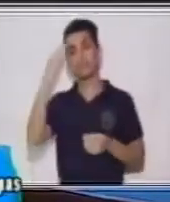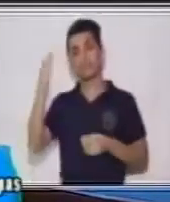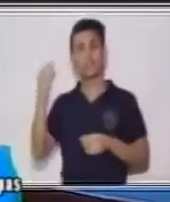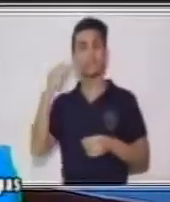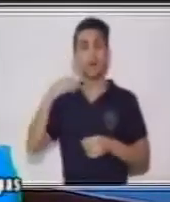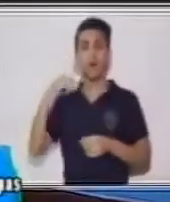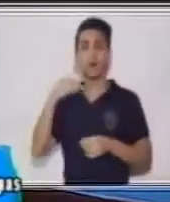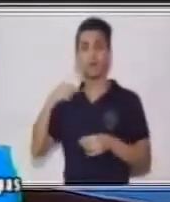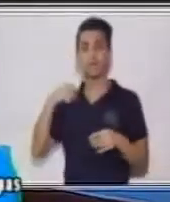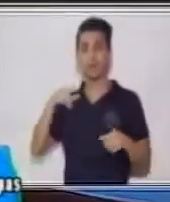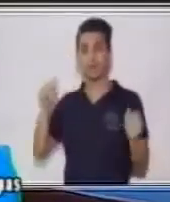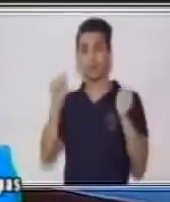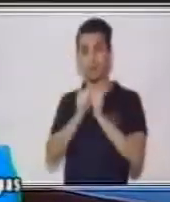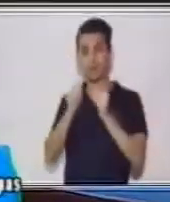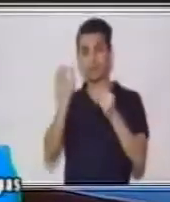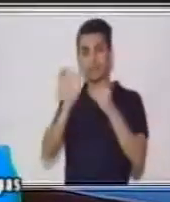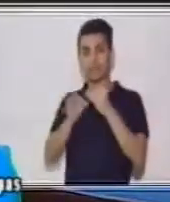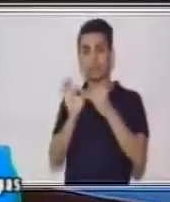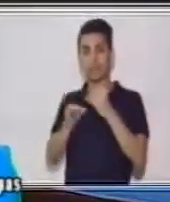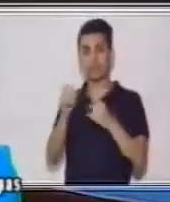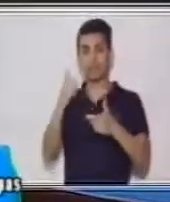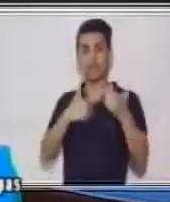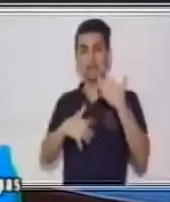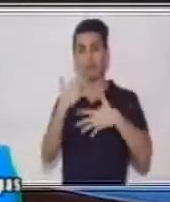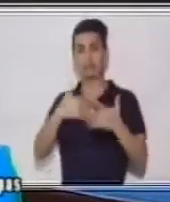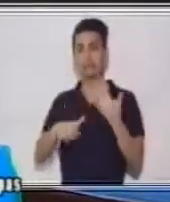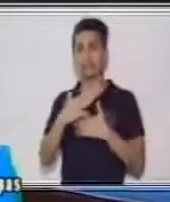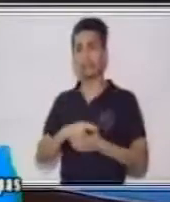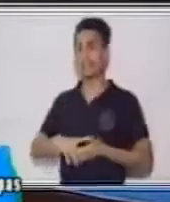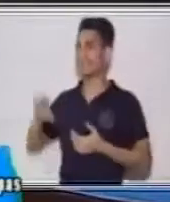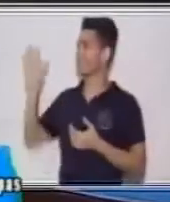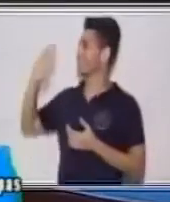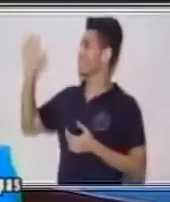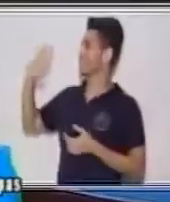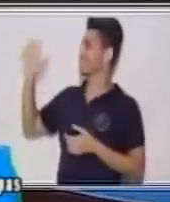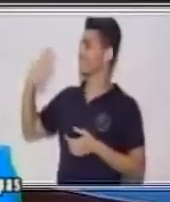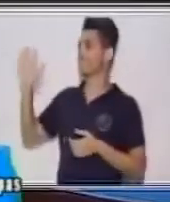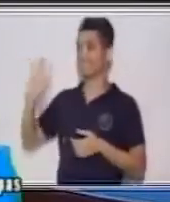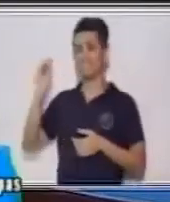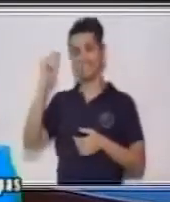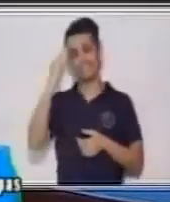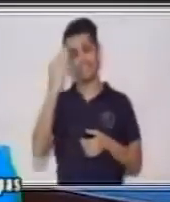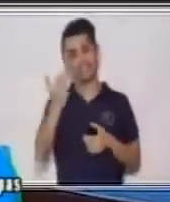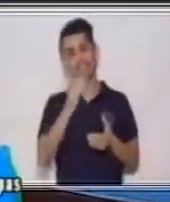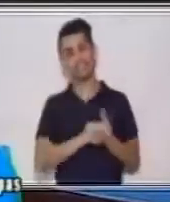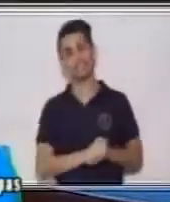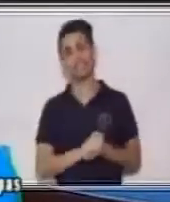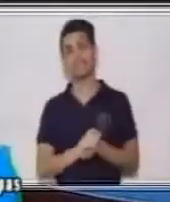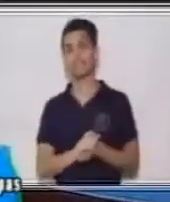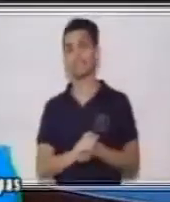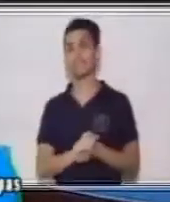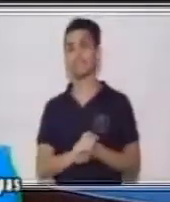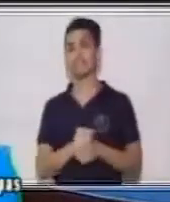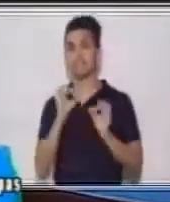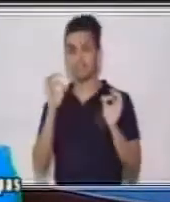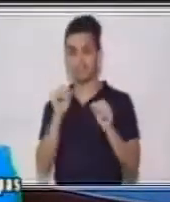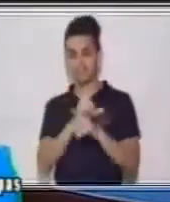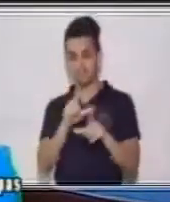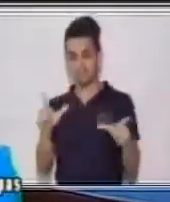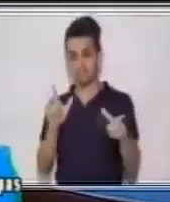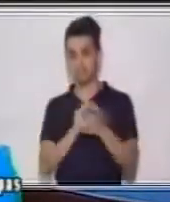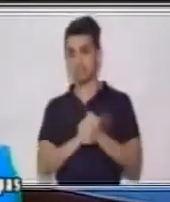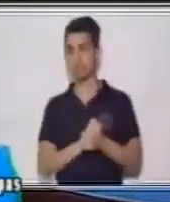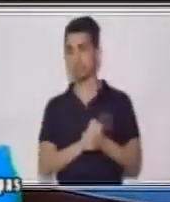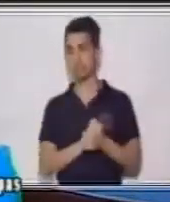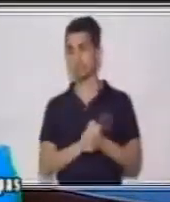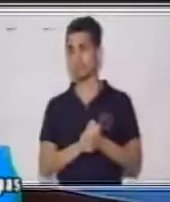quien nos acompaña en la interpretación de lengua de señas. Gracias, Mauricio, por estar acá. Muy bien, ¿estamos listos?